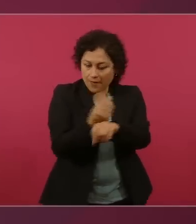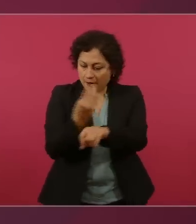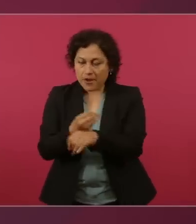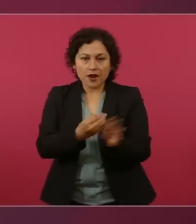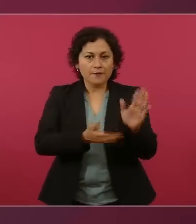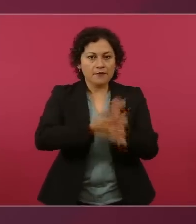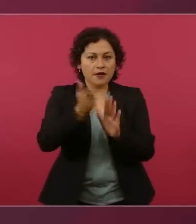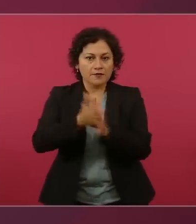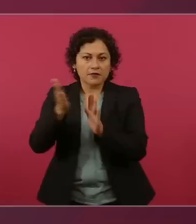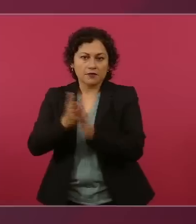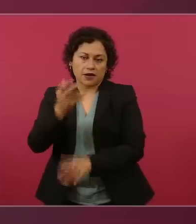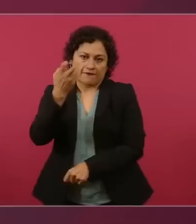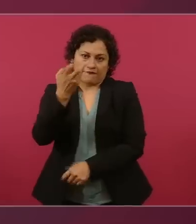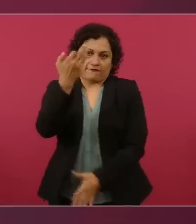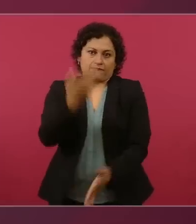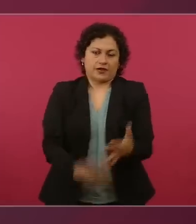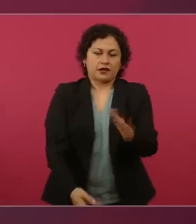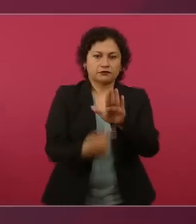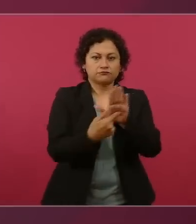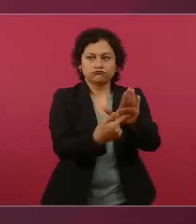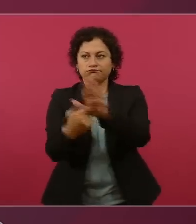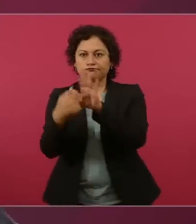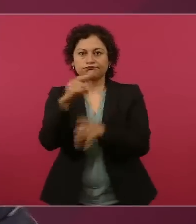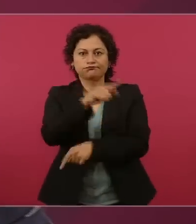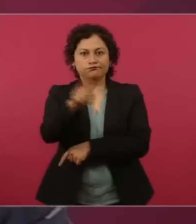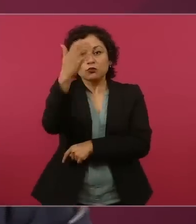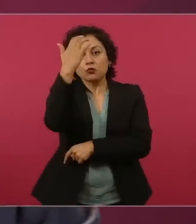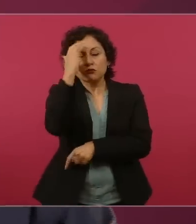Tenemos como meta